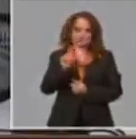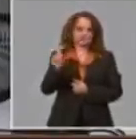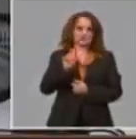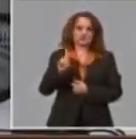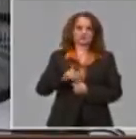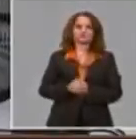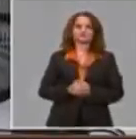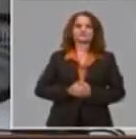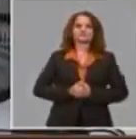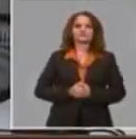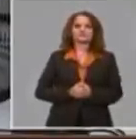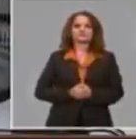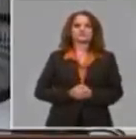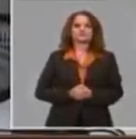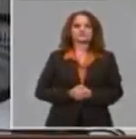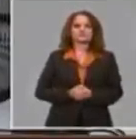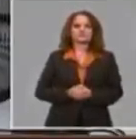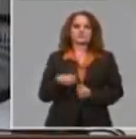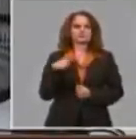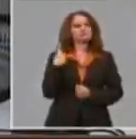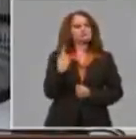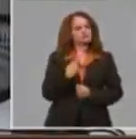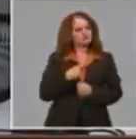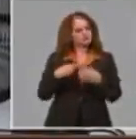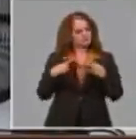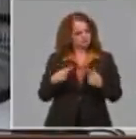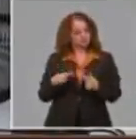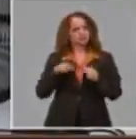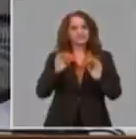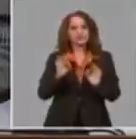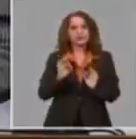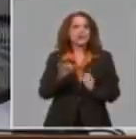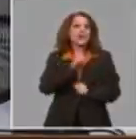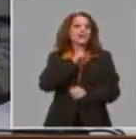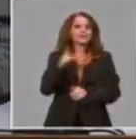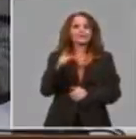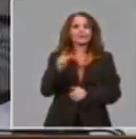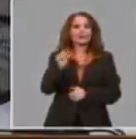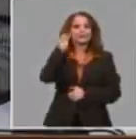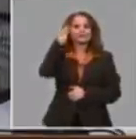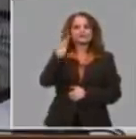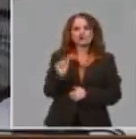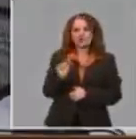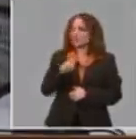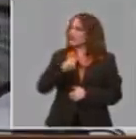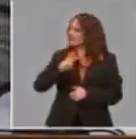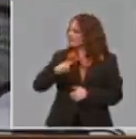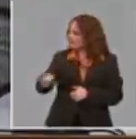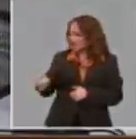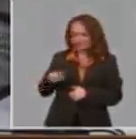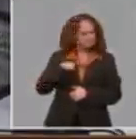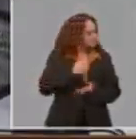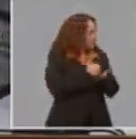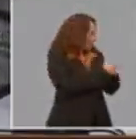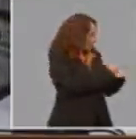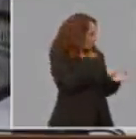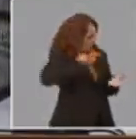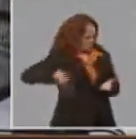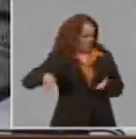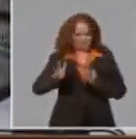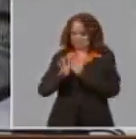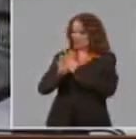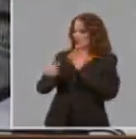mueve decimos que nosotros no vemos actual con el que le hace la cuerda a alguien que no puede necesitar ayuda contra una familia